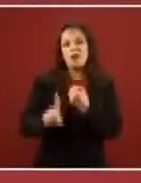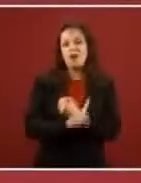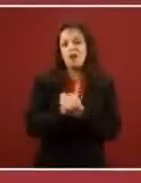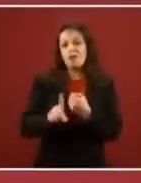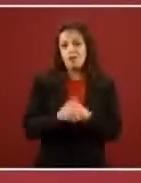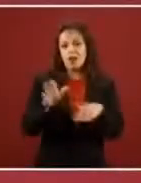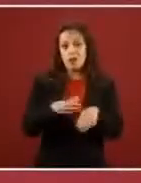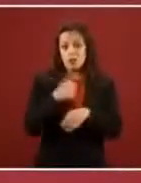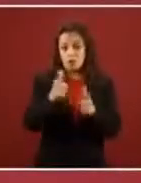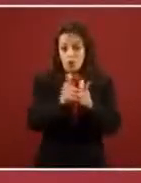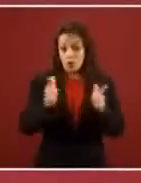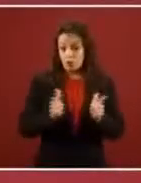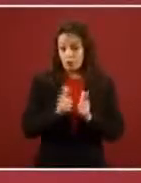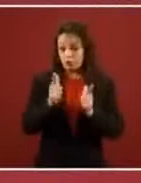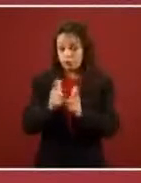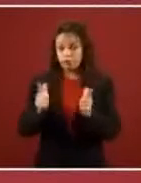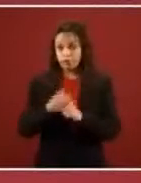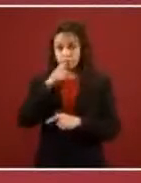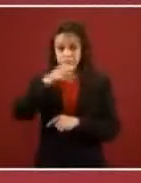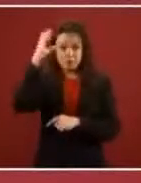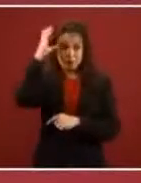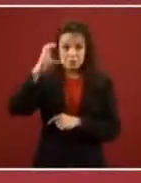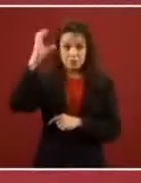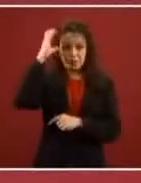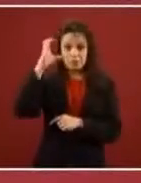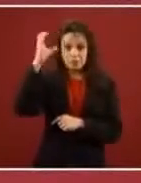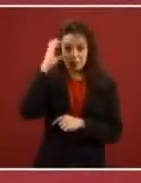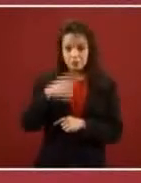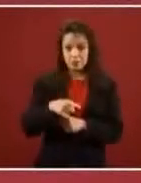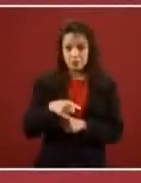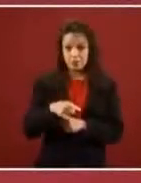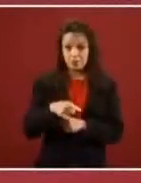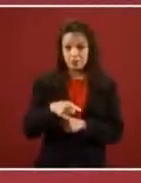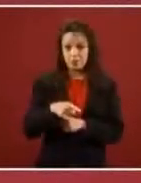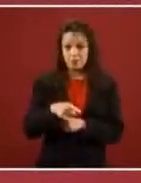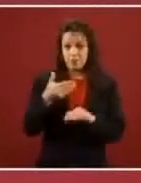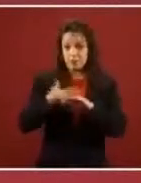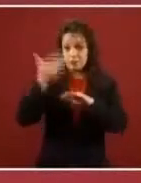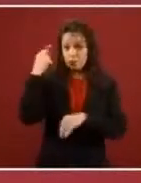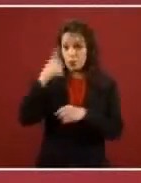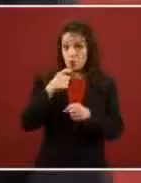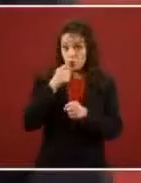operan, ¿sí?, no surgieron el año pasado.